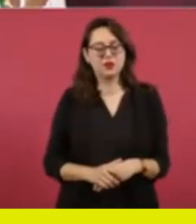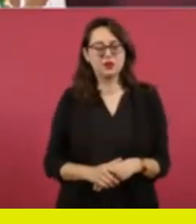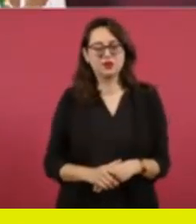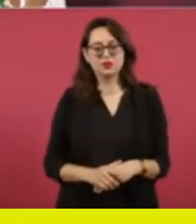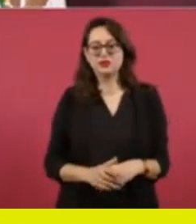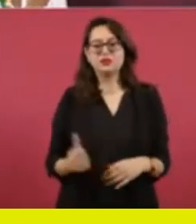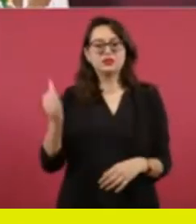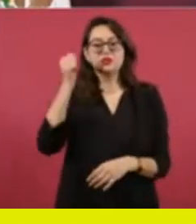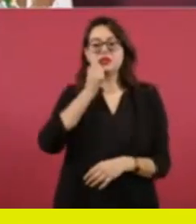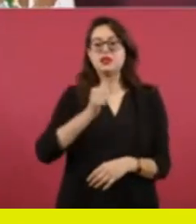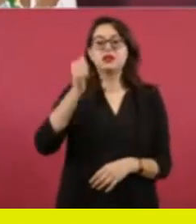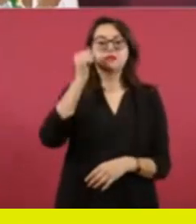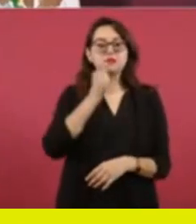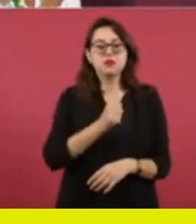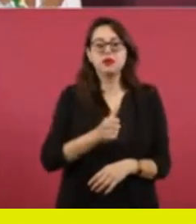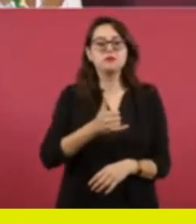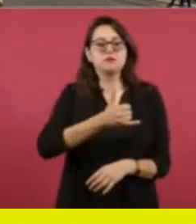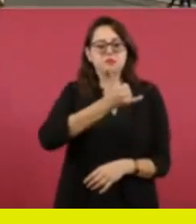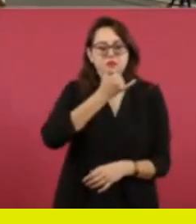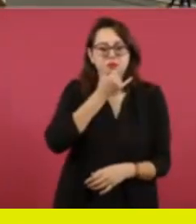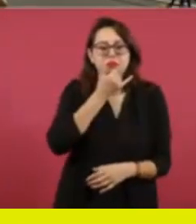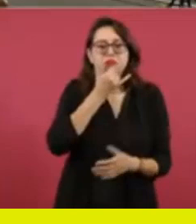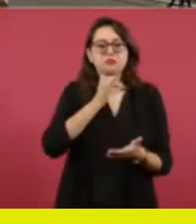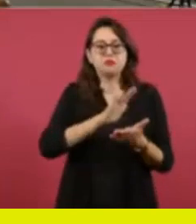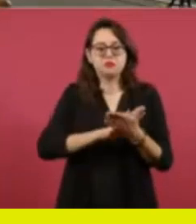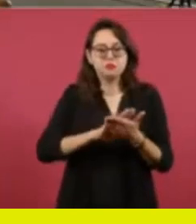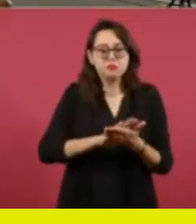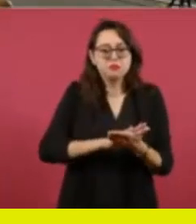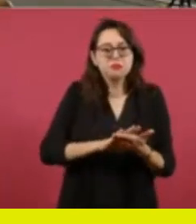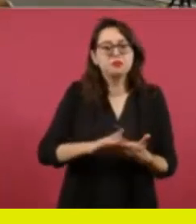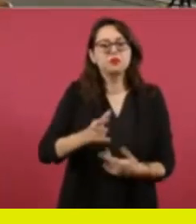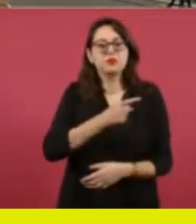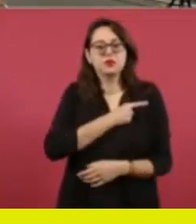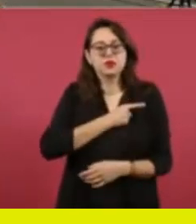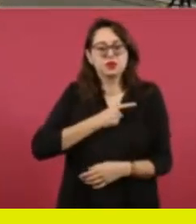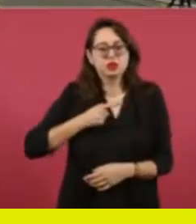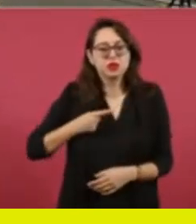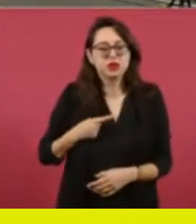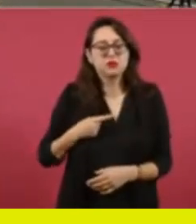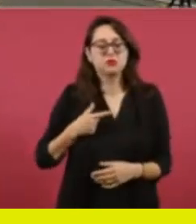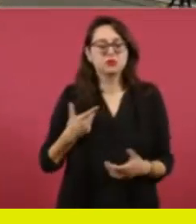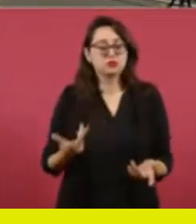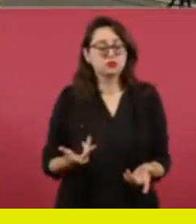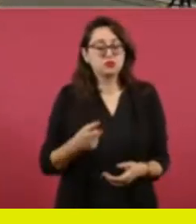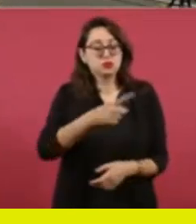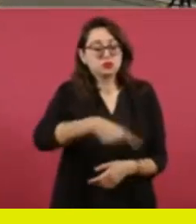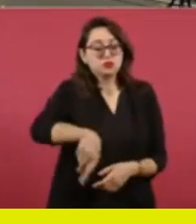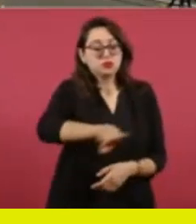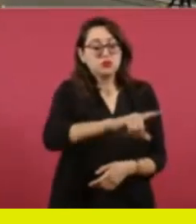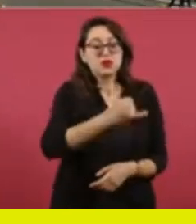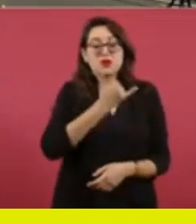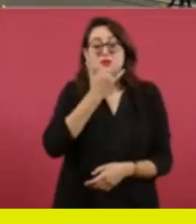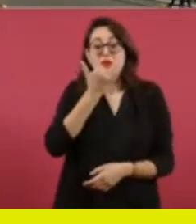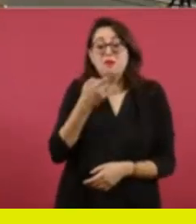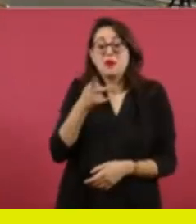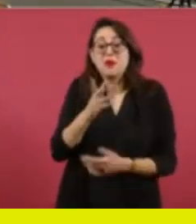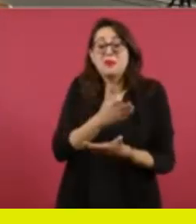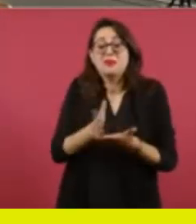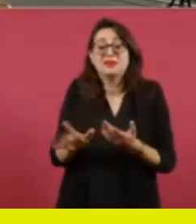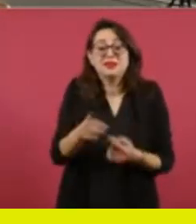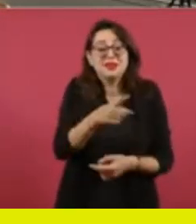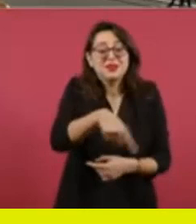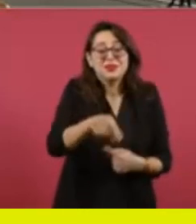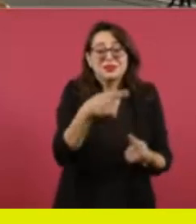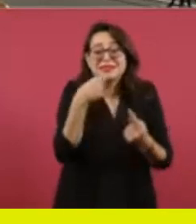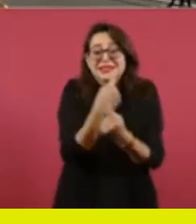siempre tenemos que perdonar si alguien se equivoca, comete un error, pero además son un niño, o sea,